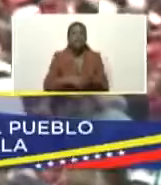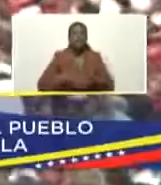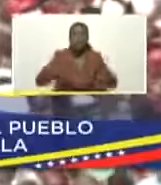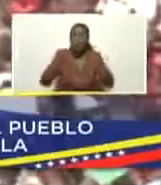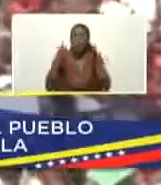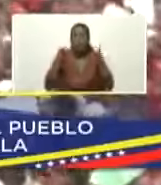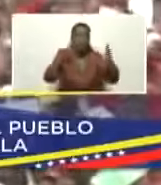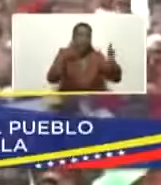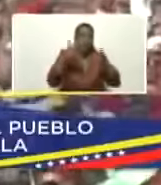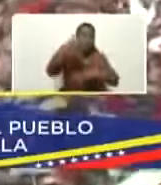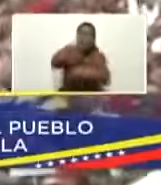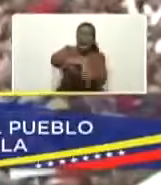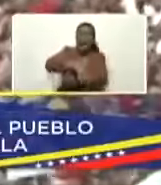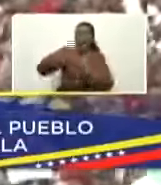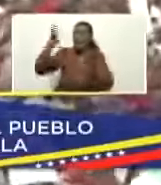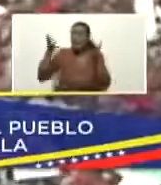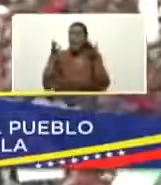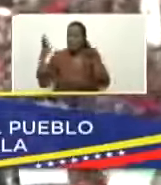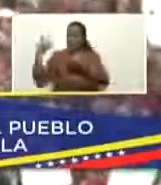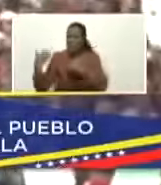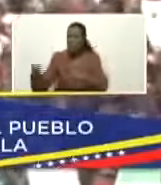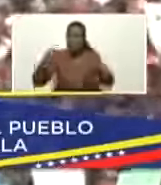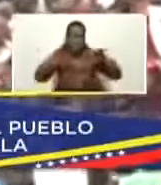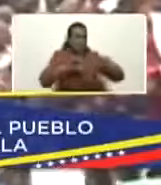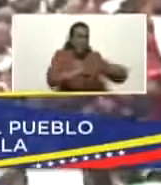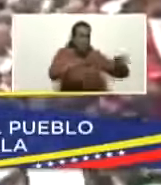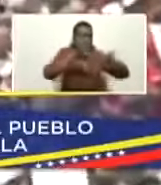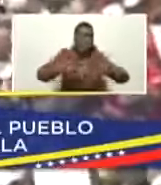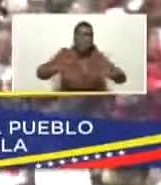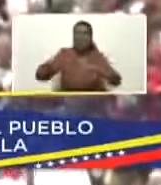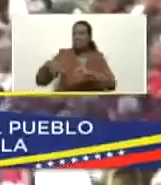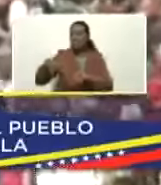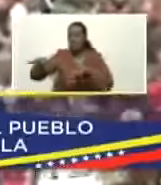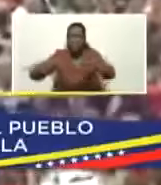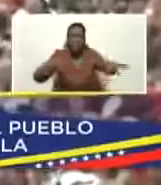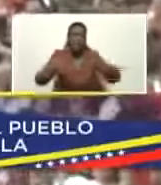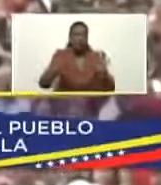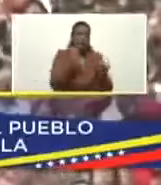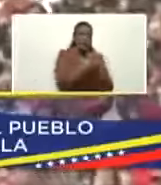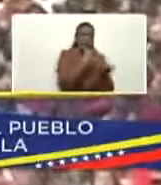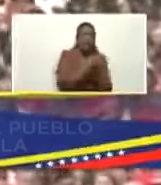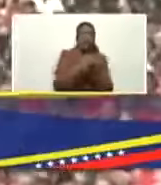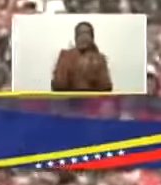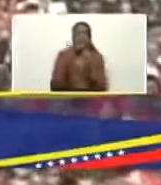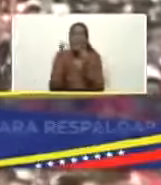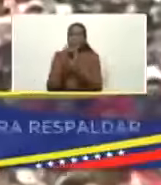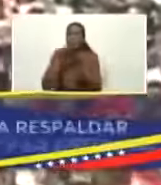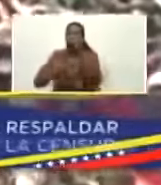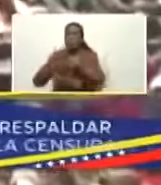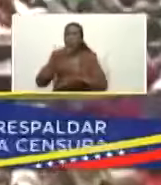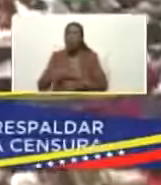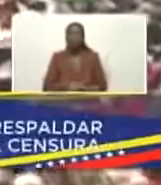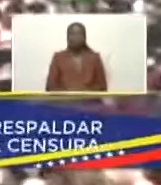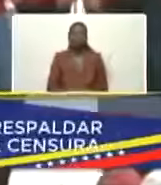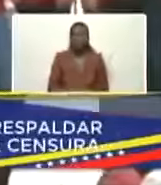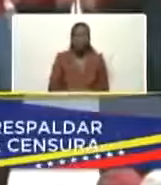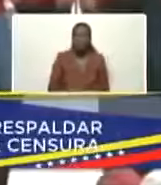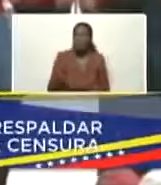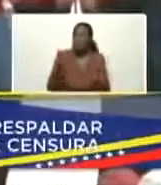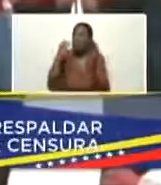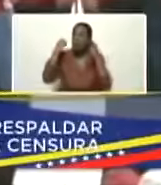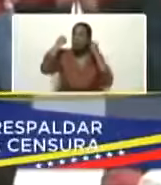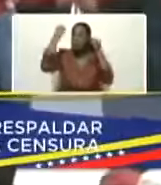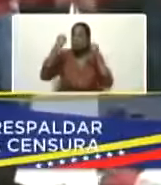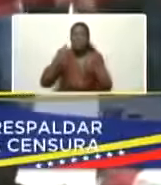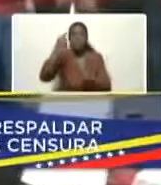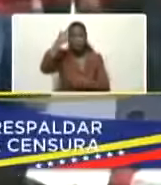ganando en las calles. Sigamos ganando en las calles, en las redes, en los medios, en las paredes. Sigamos ganando